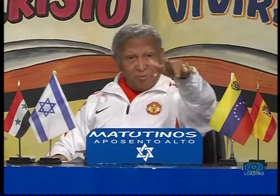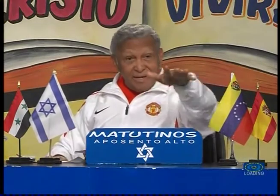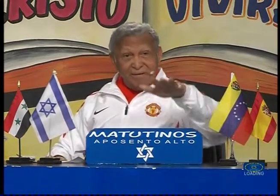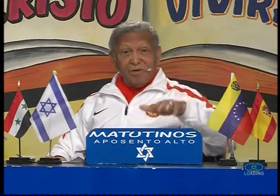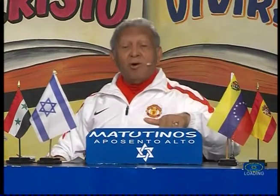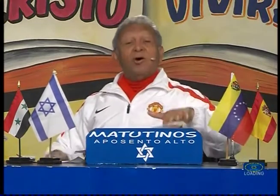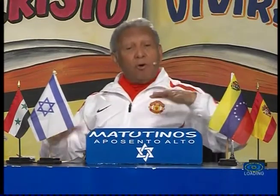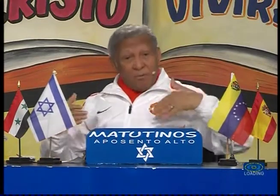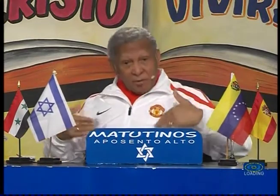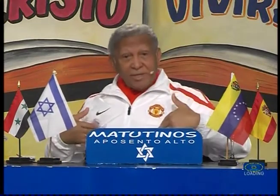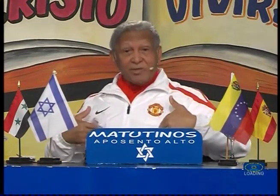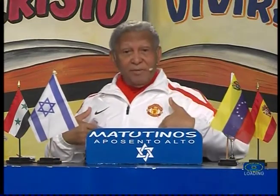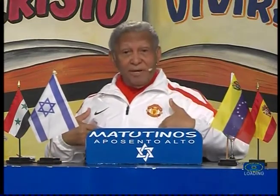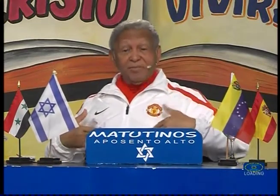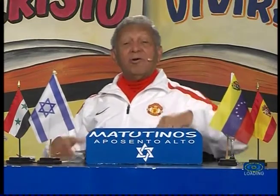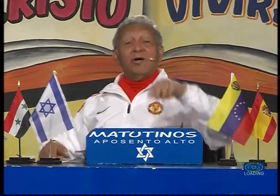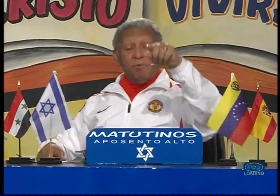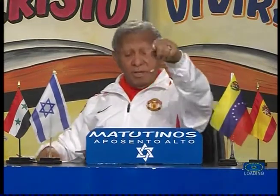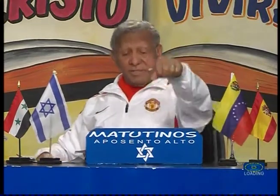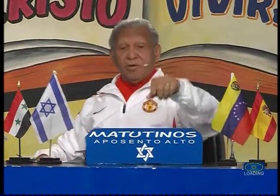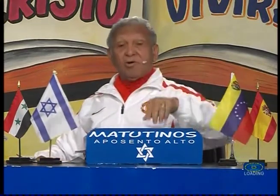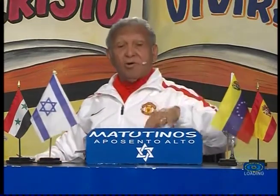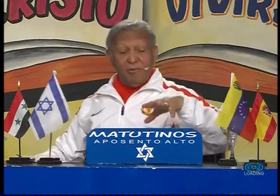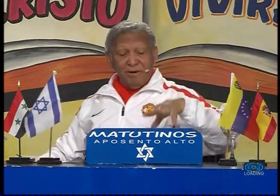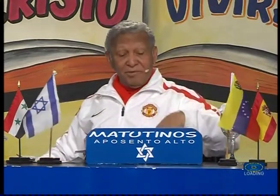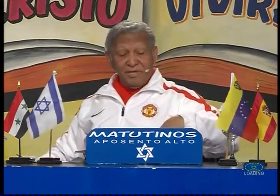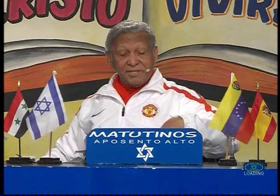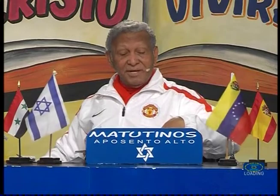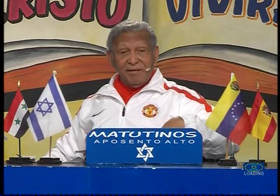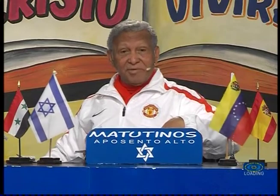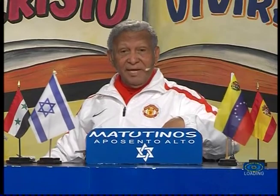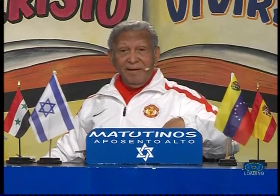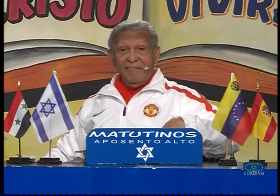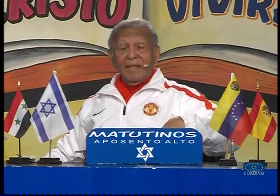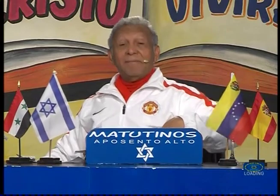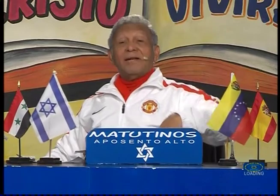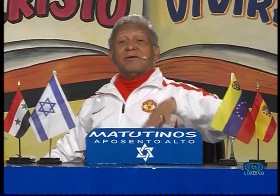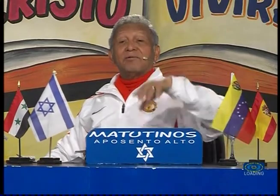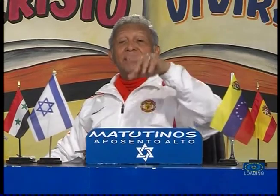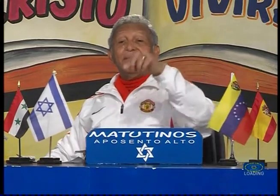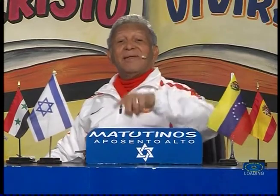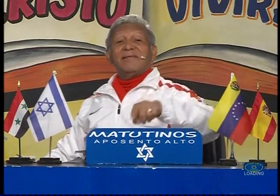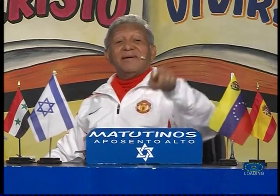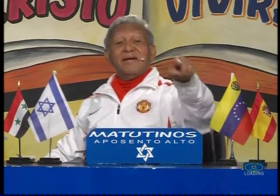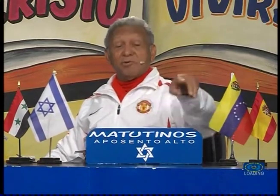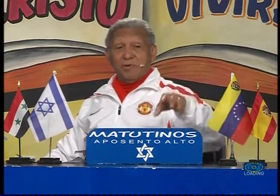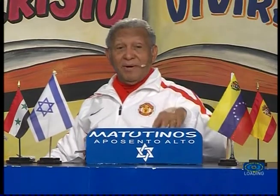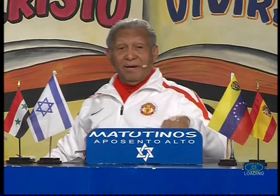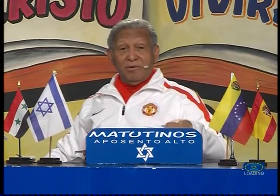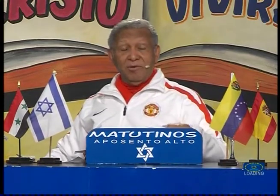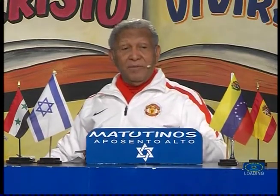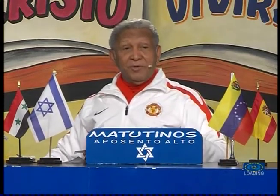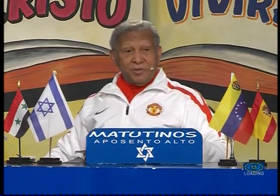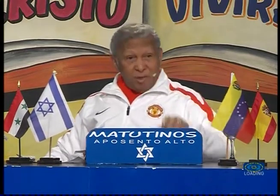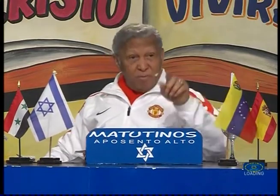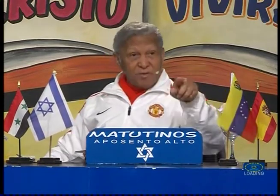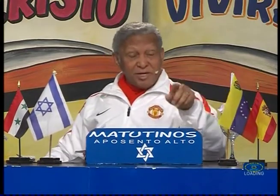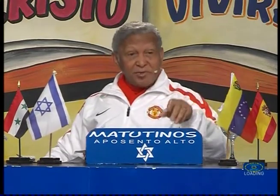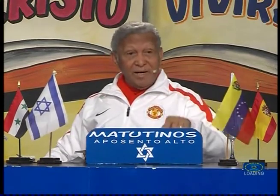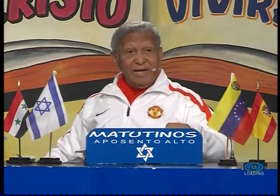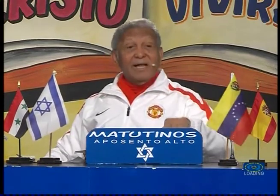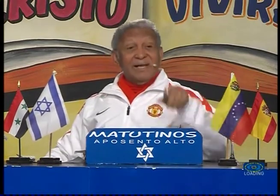los soberbios. Como usted es soberbio, pues el Señor lo va a utilizar a usted para que usted le predique a los soberbios. Si